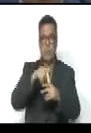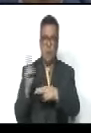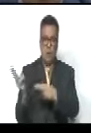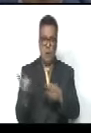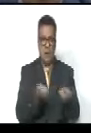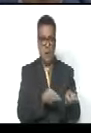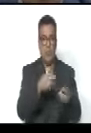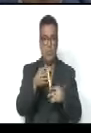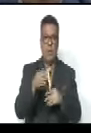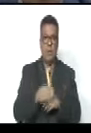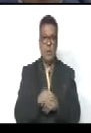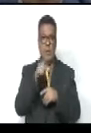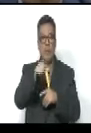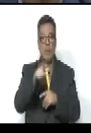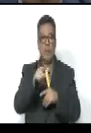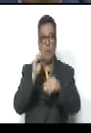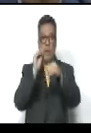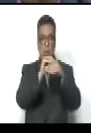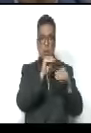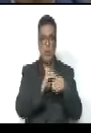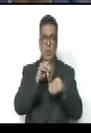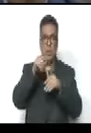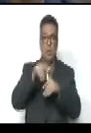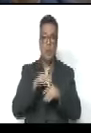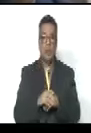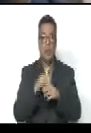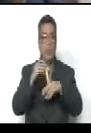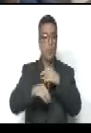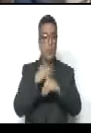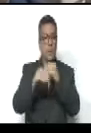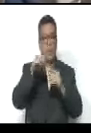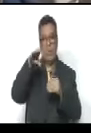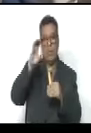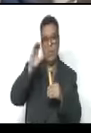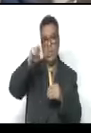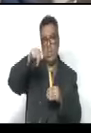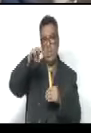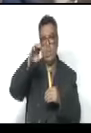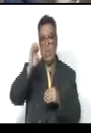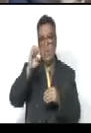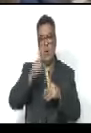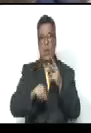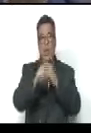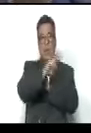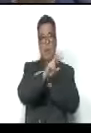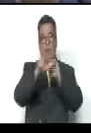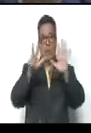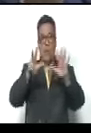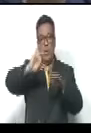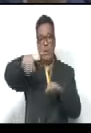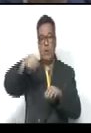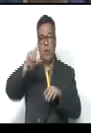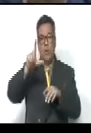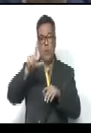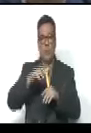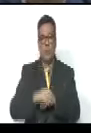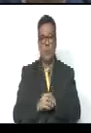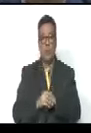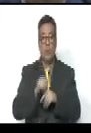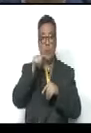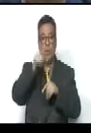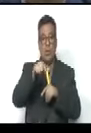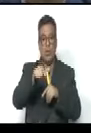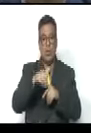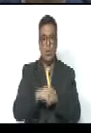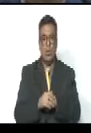Bienvenida, pues, esa convocatoria que ha hecho el CNE para el 28 de julio. Acá